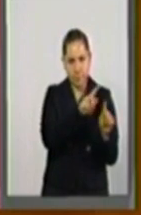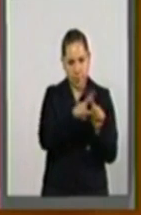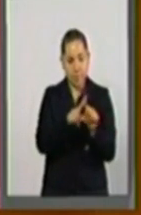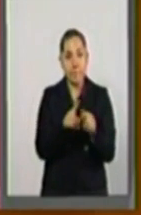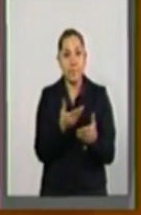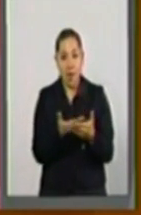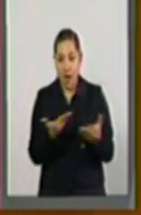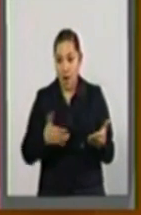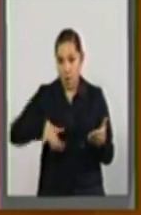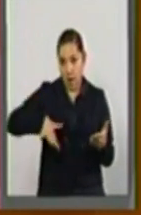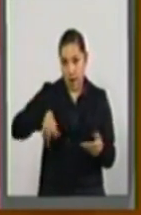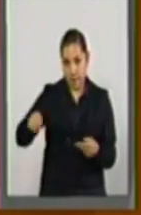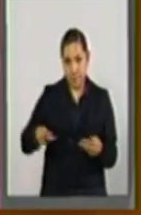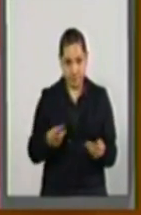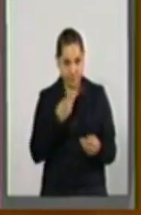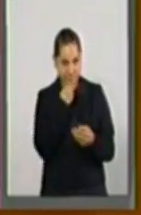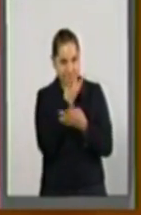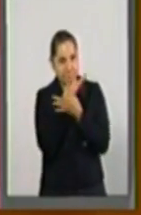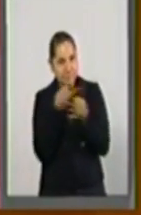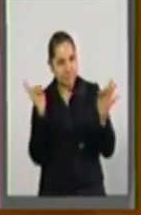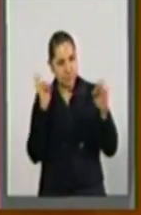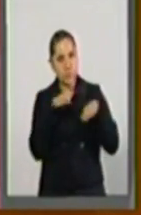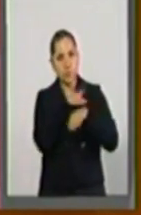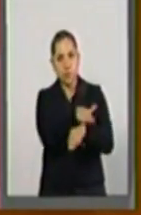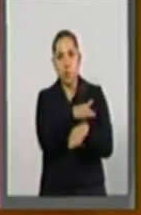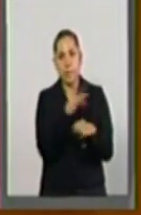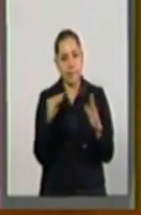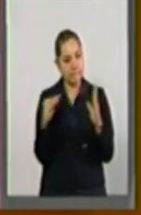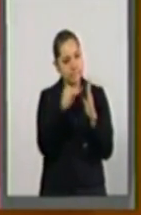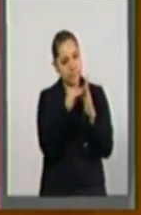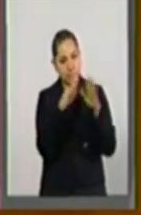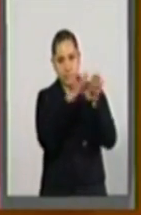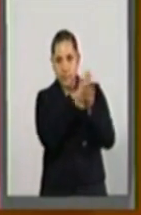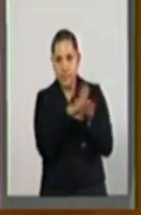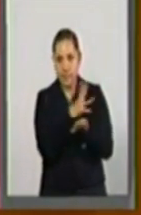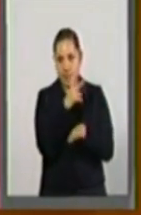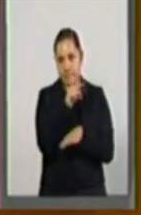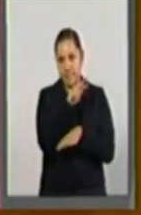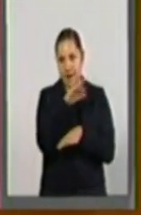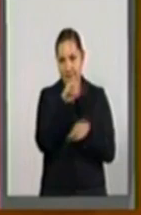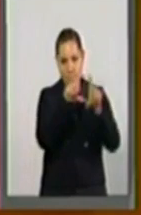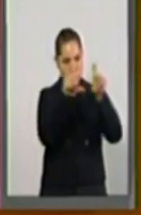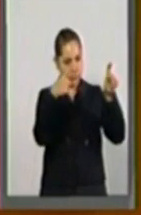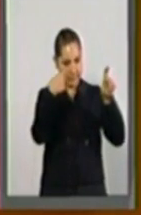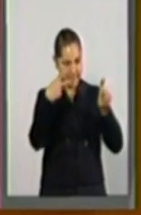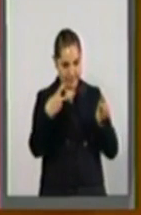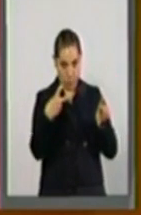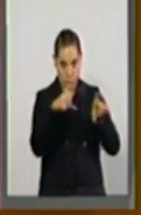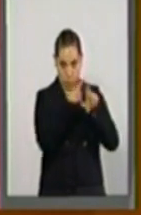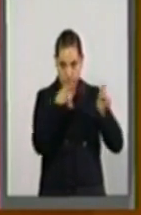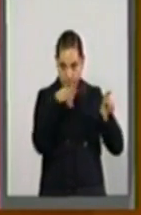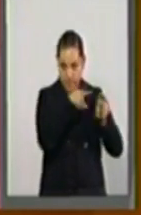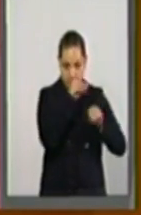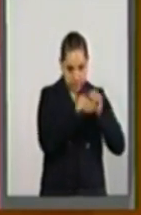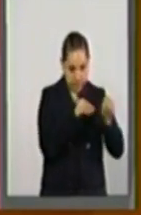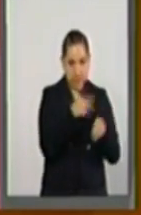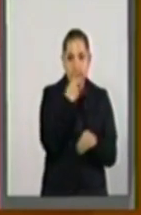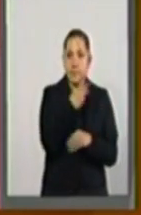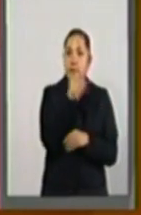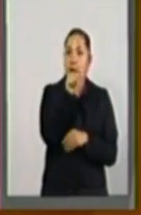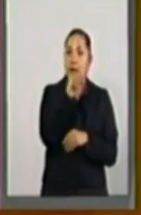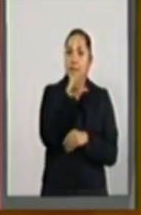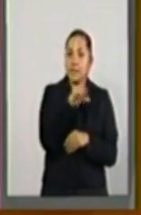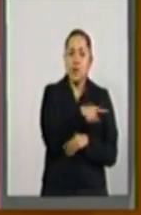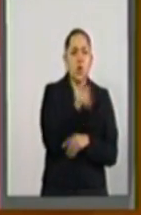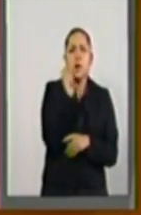modificación, la declaratoria de modificación, la solicitud de asilo se ubicó en términos específicos de casos de